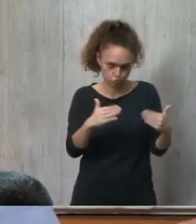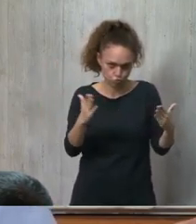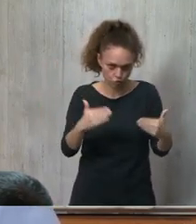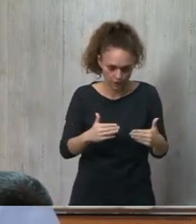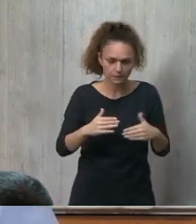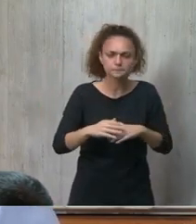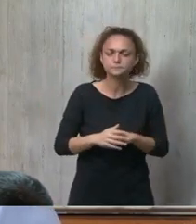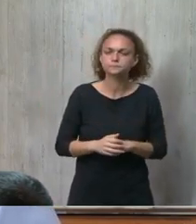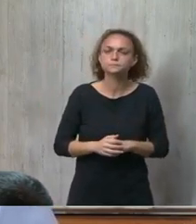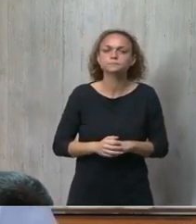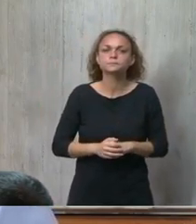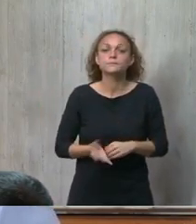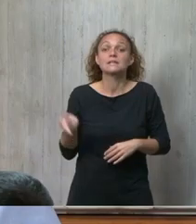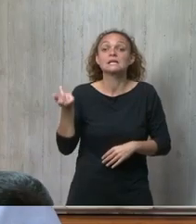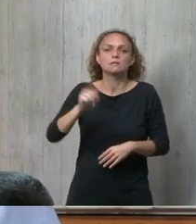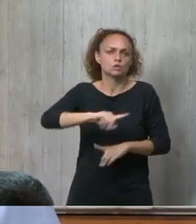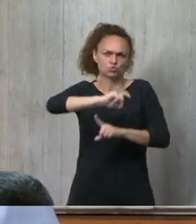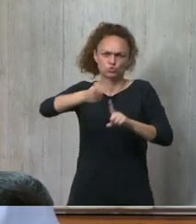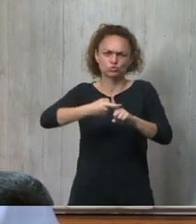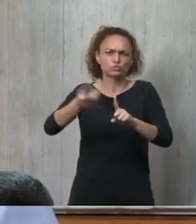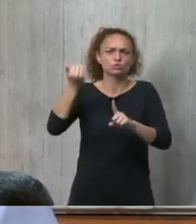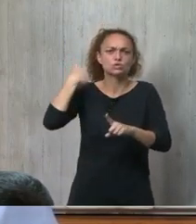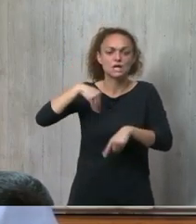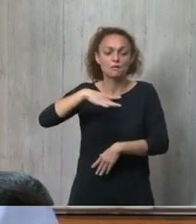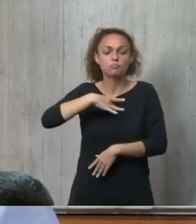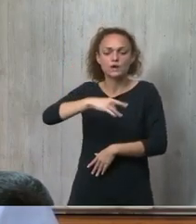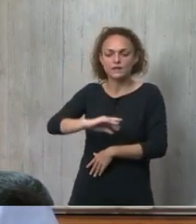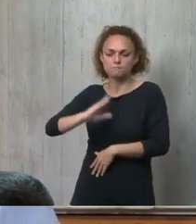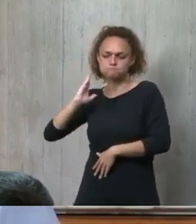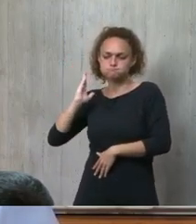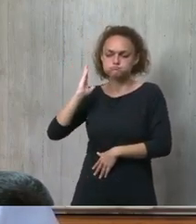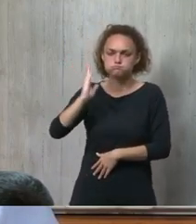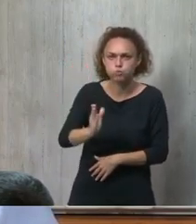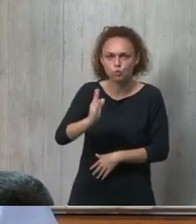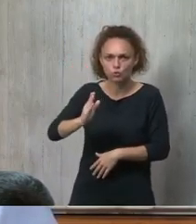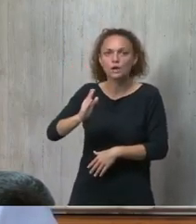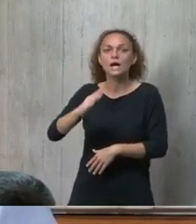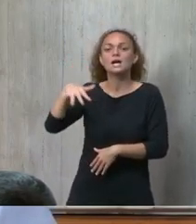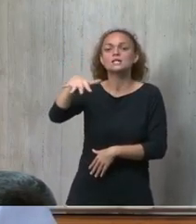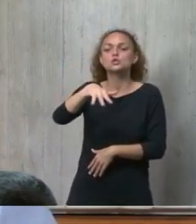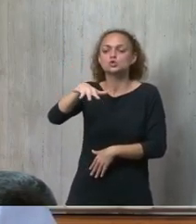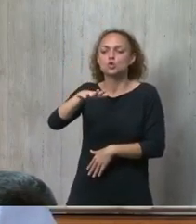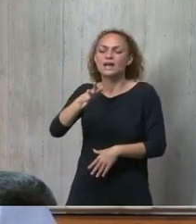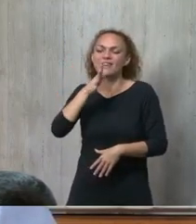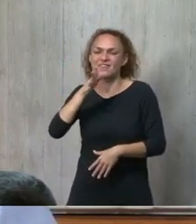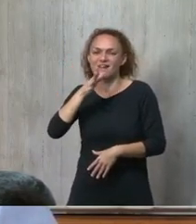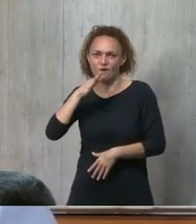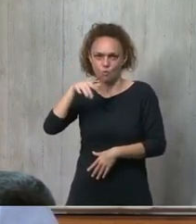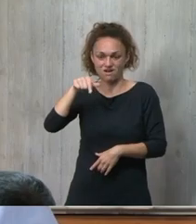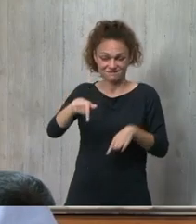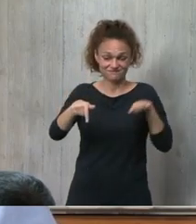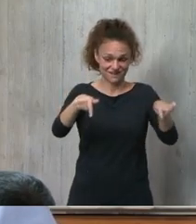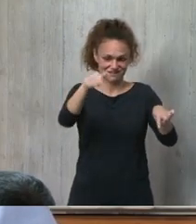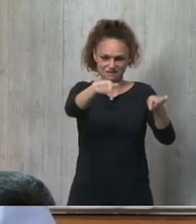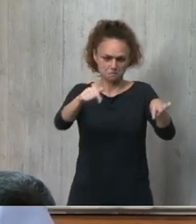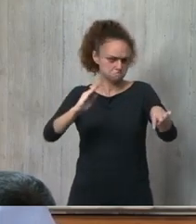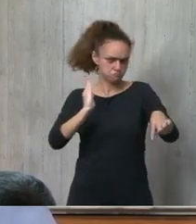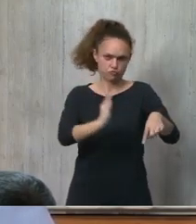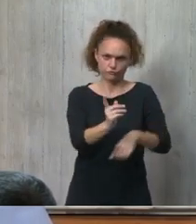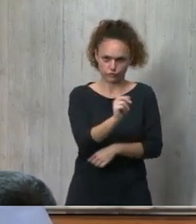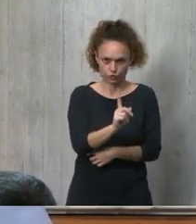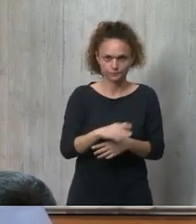una posible afección a unas conducciones hidráulicas, a unas conducciones de agua que había en la zona. La